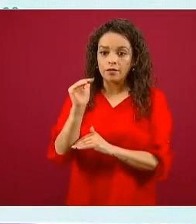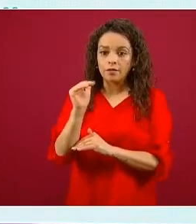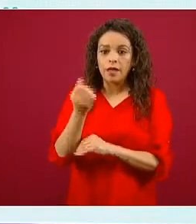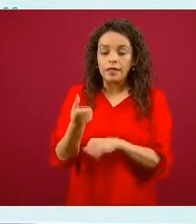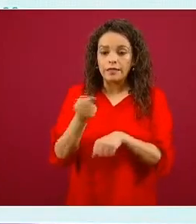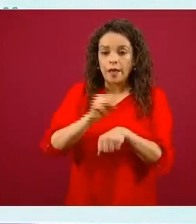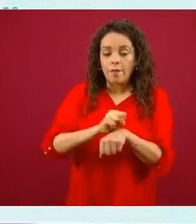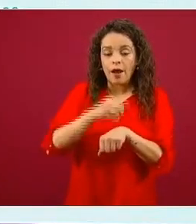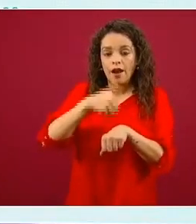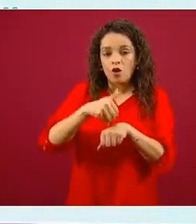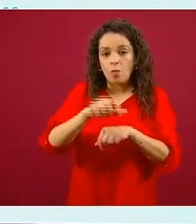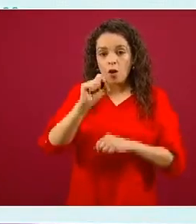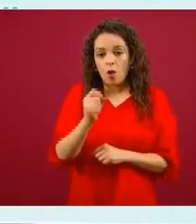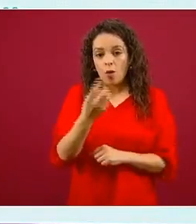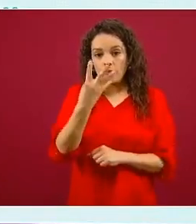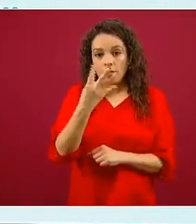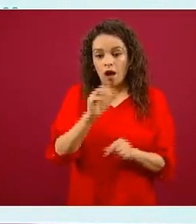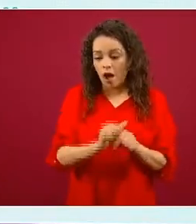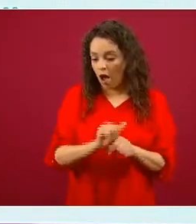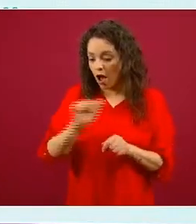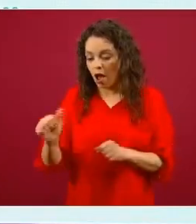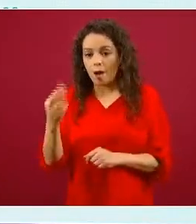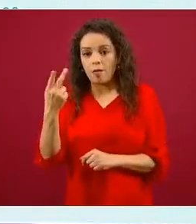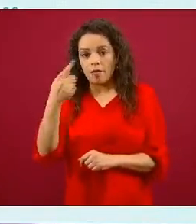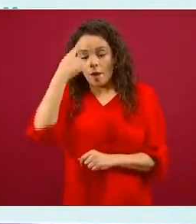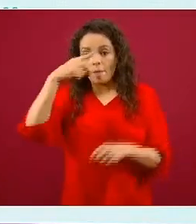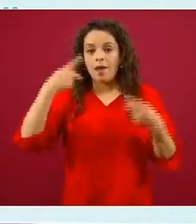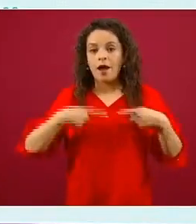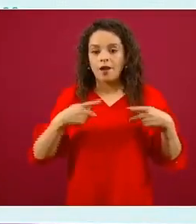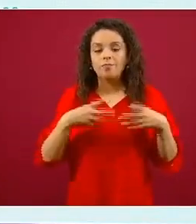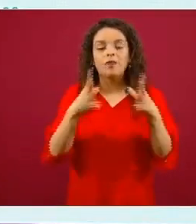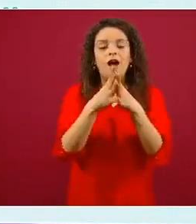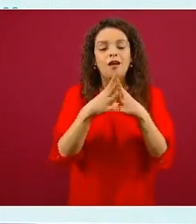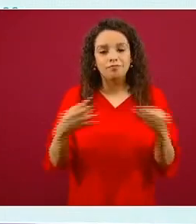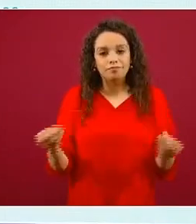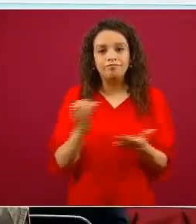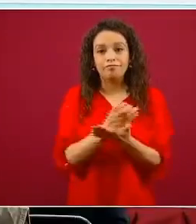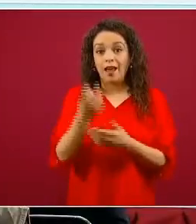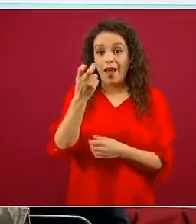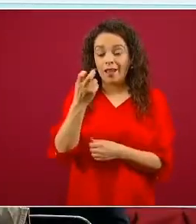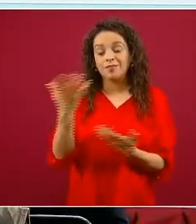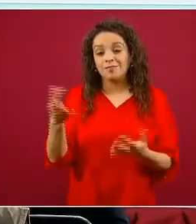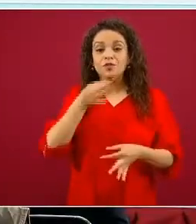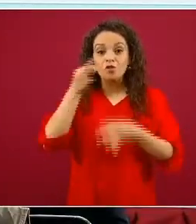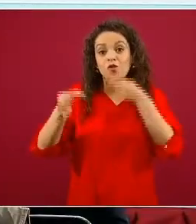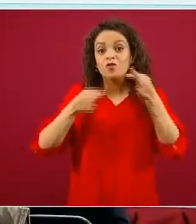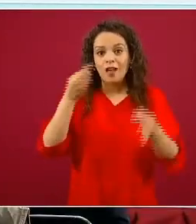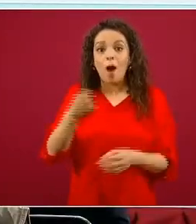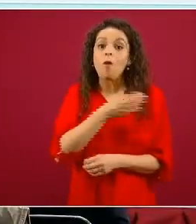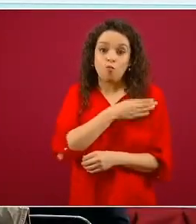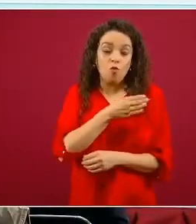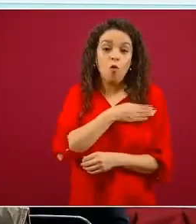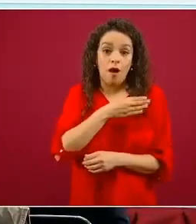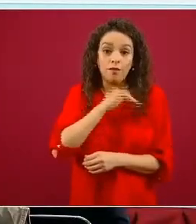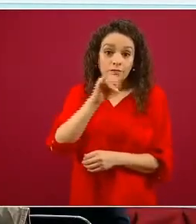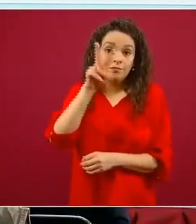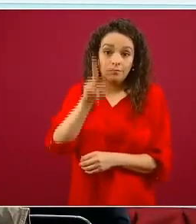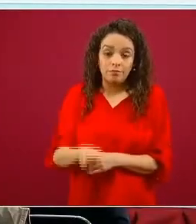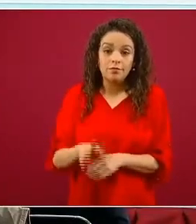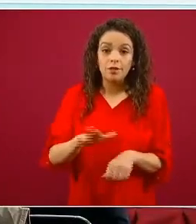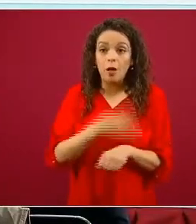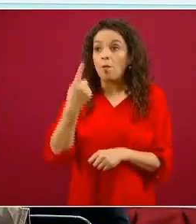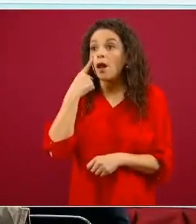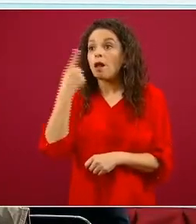24 a la 25 para los pacientes recuperados. Esto es una muy buena noticia porque además vemos cómo la tendencia de la